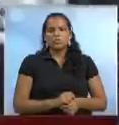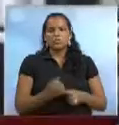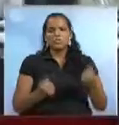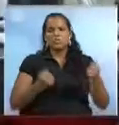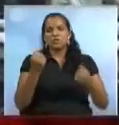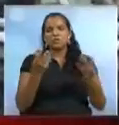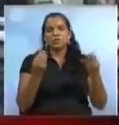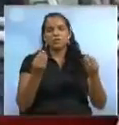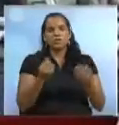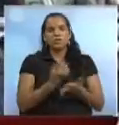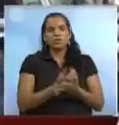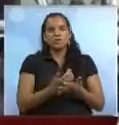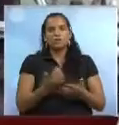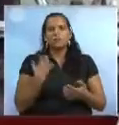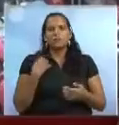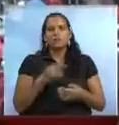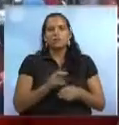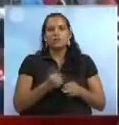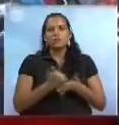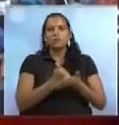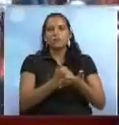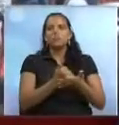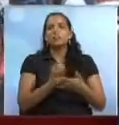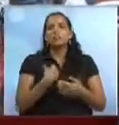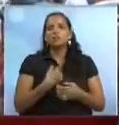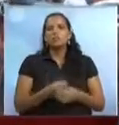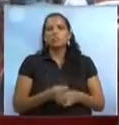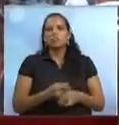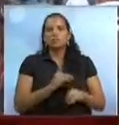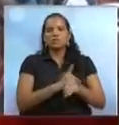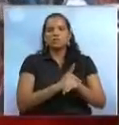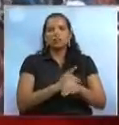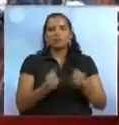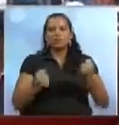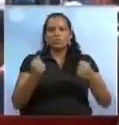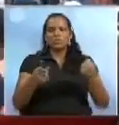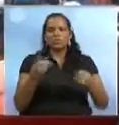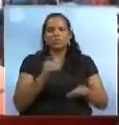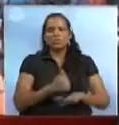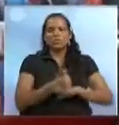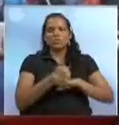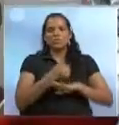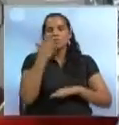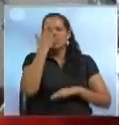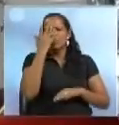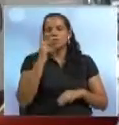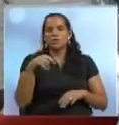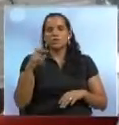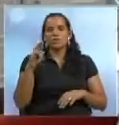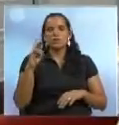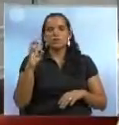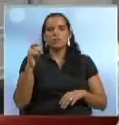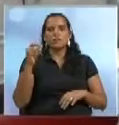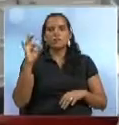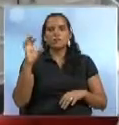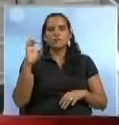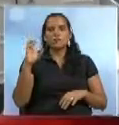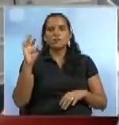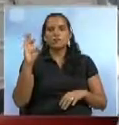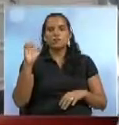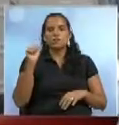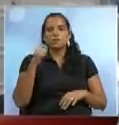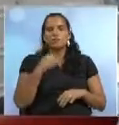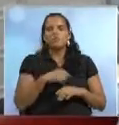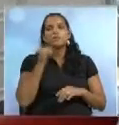Camiones llenos de donaciones y unidad médica móvil llegó hasta la prefectura de Esmeraldas. Margarita Rojas, con la ayuda enviada